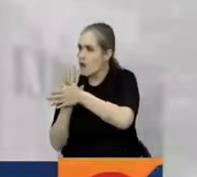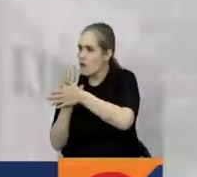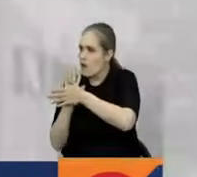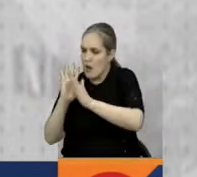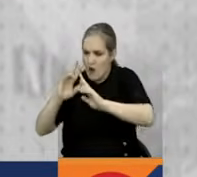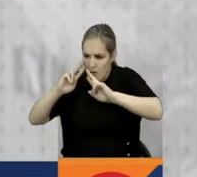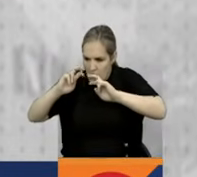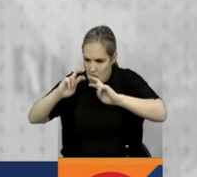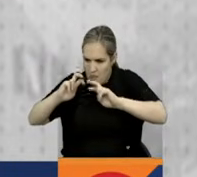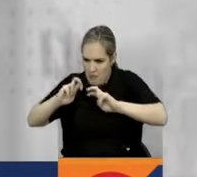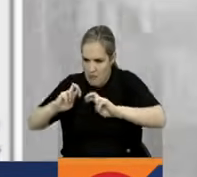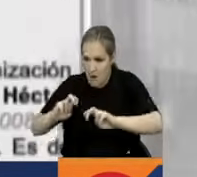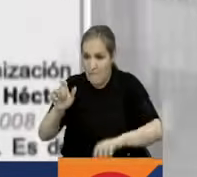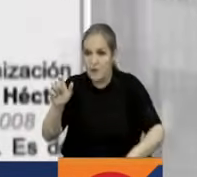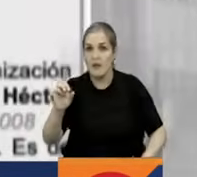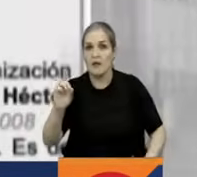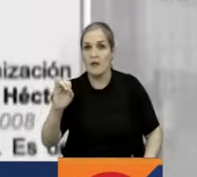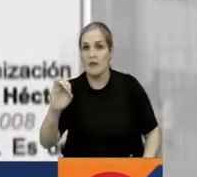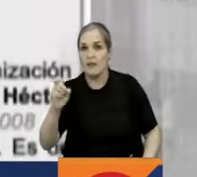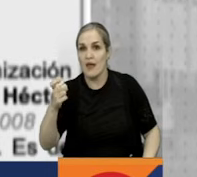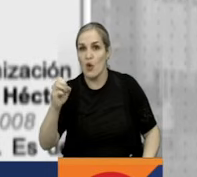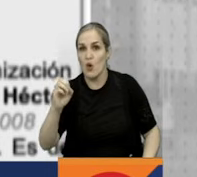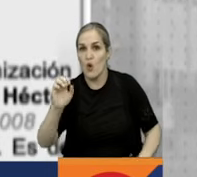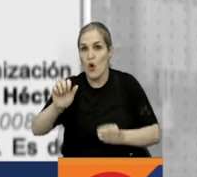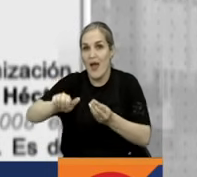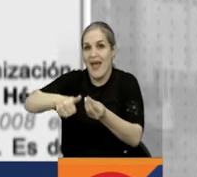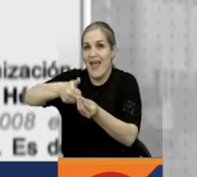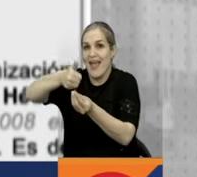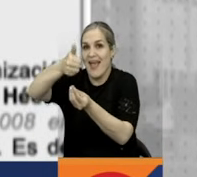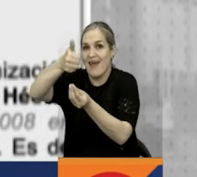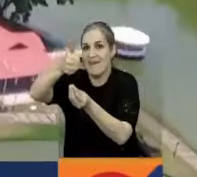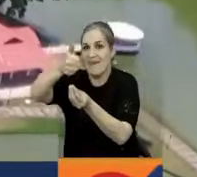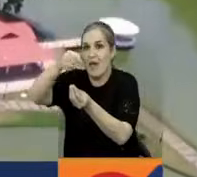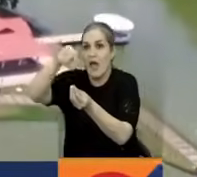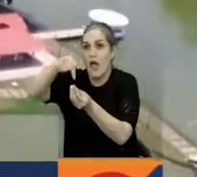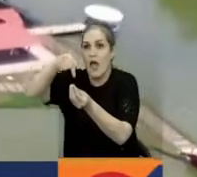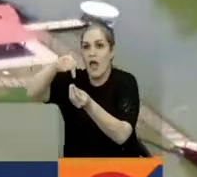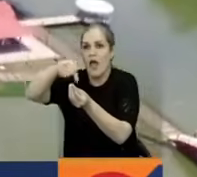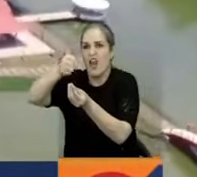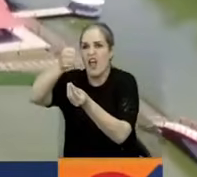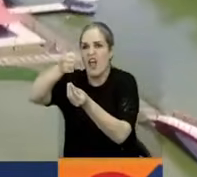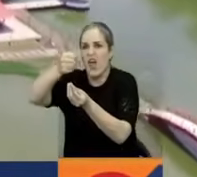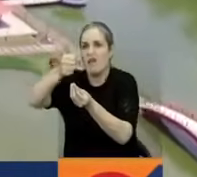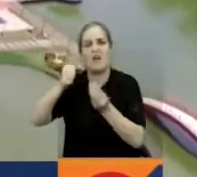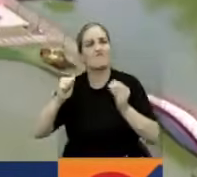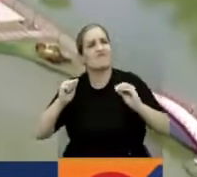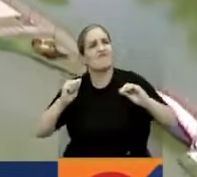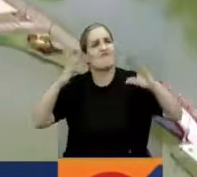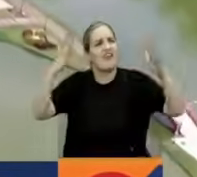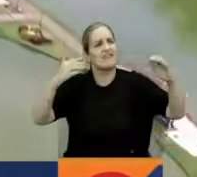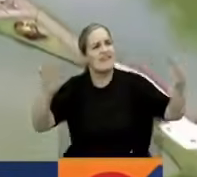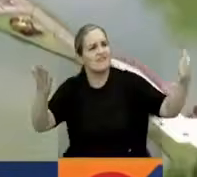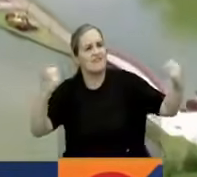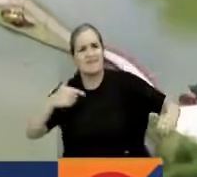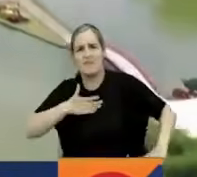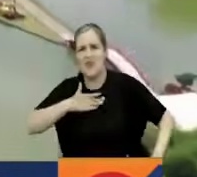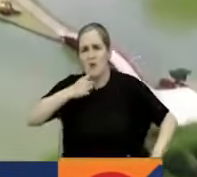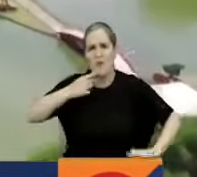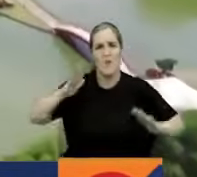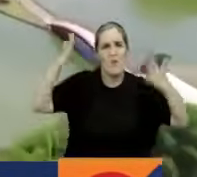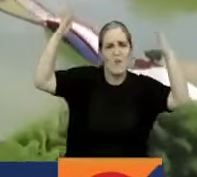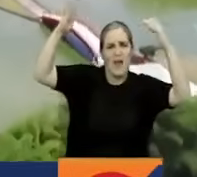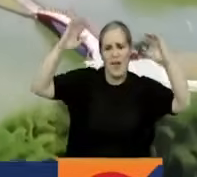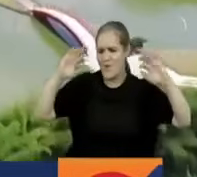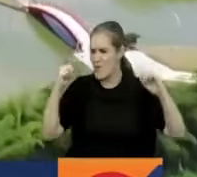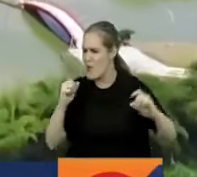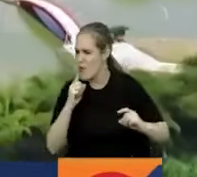que alias Diego Pereira, el jefe de la banda criminal, habría realizado una fiesta para celebrar su cumpleaños el